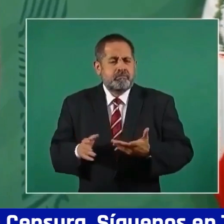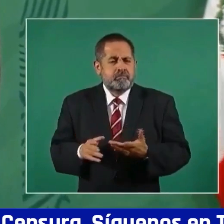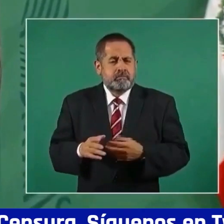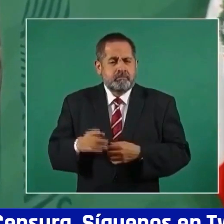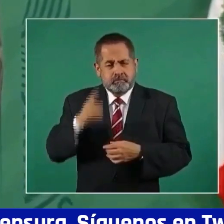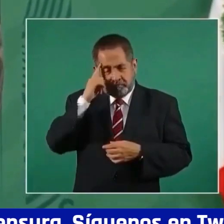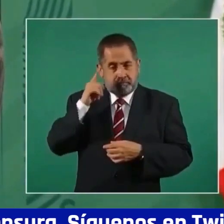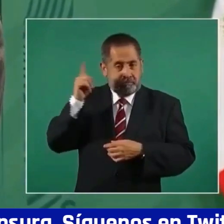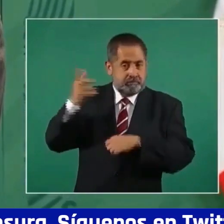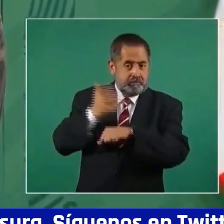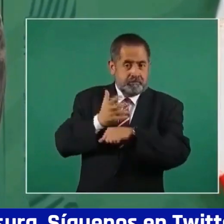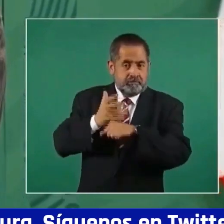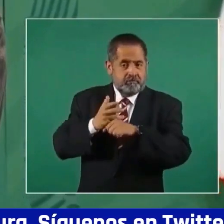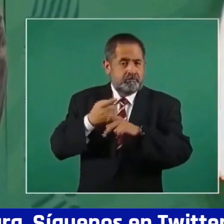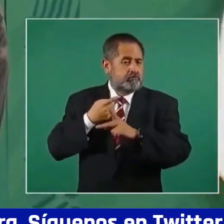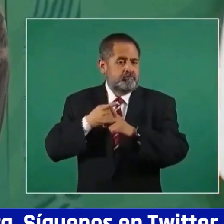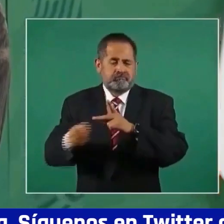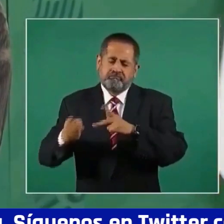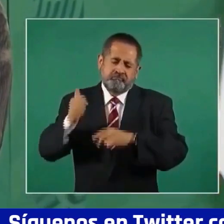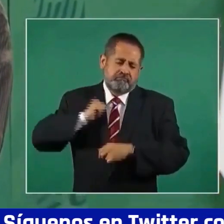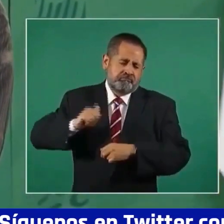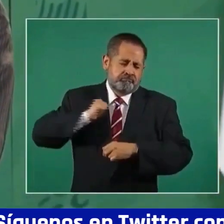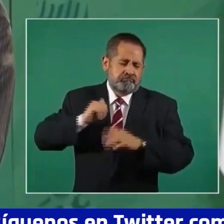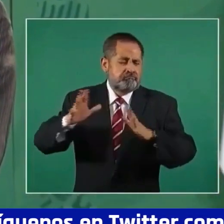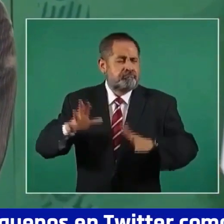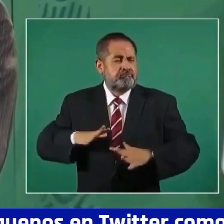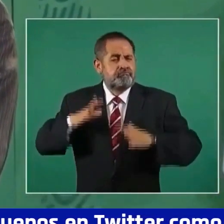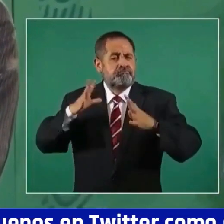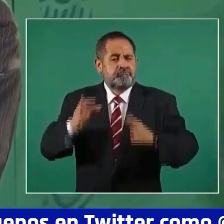para fundar ese país, esa nación,